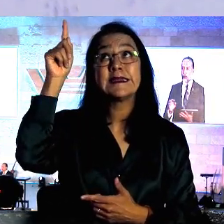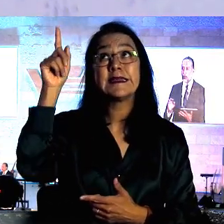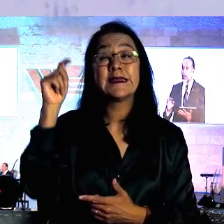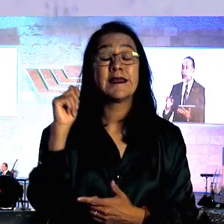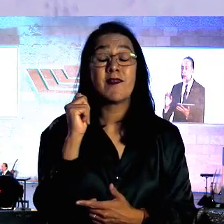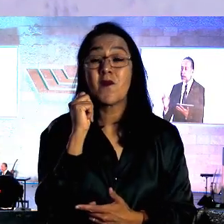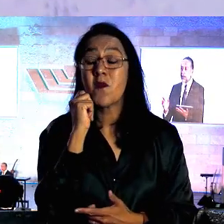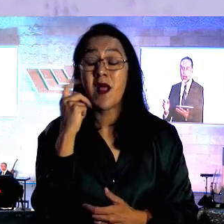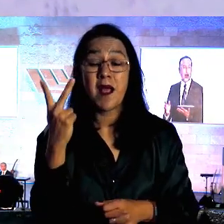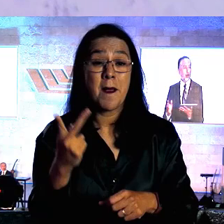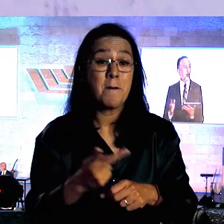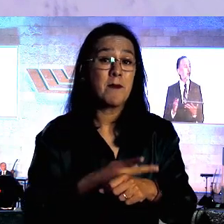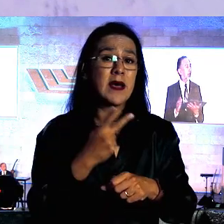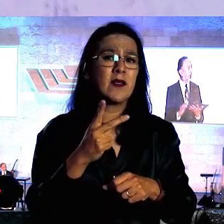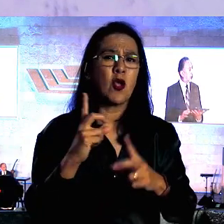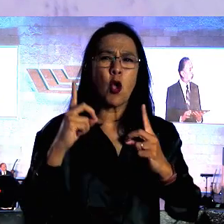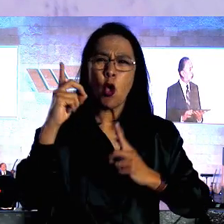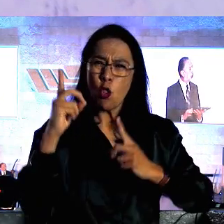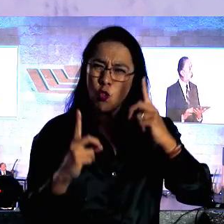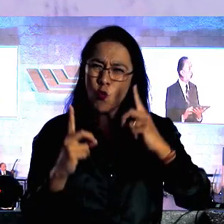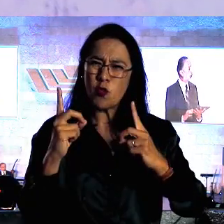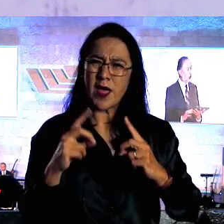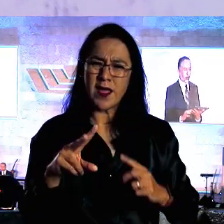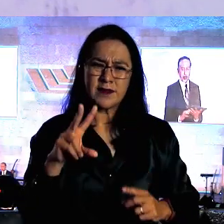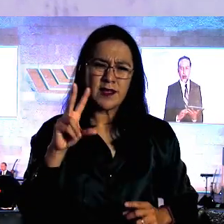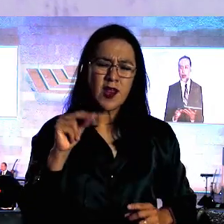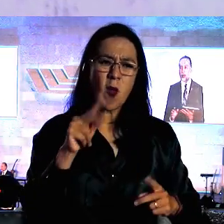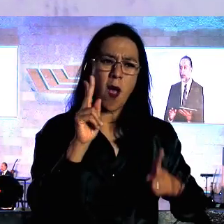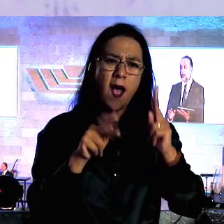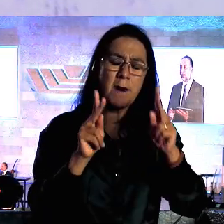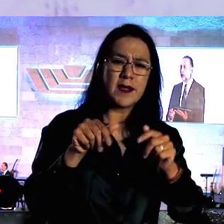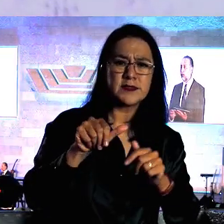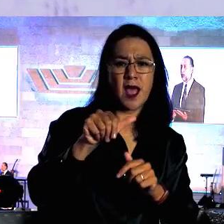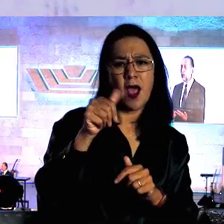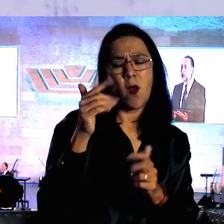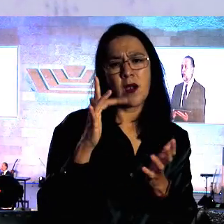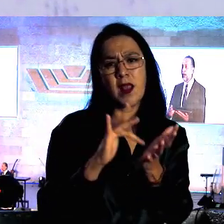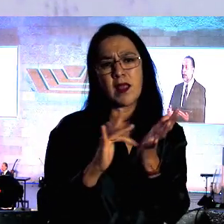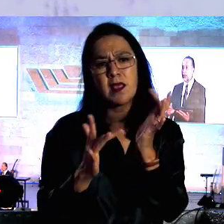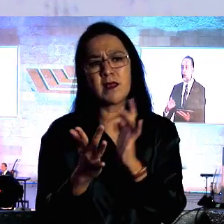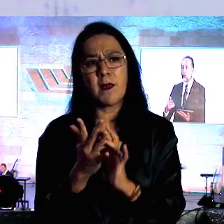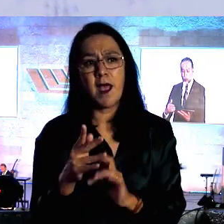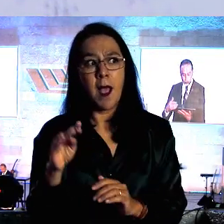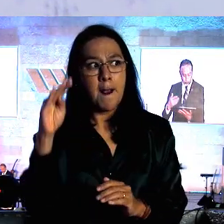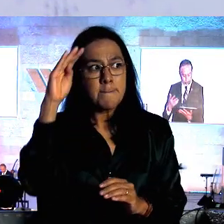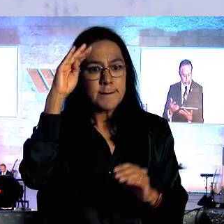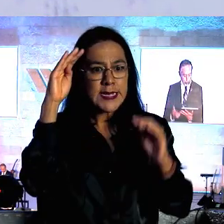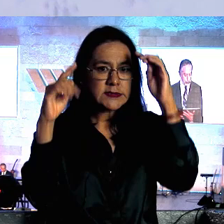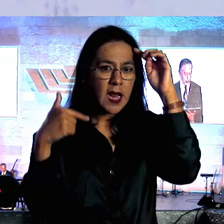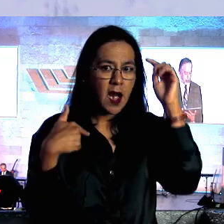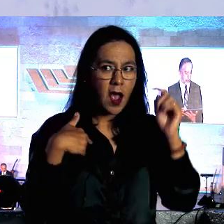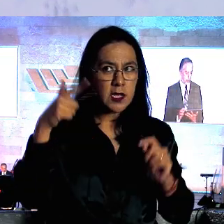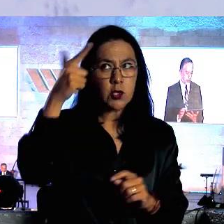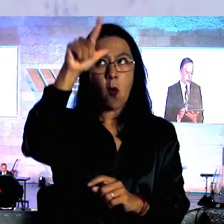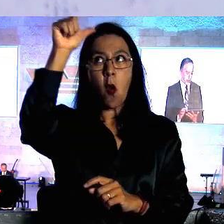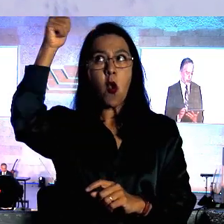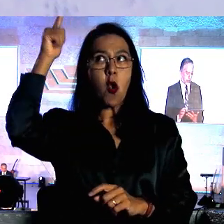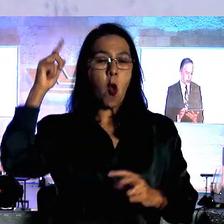si hablarle a otros de Jesús o no porque no vaya a ser que te tomen como fanático loco o religioso